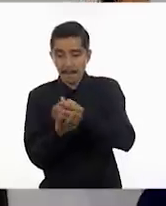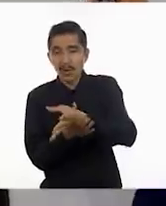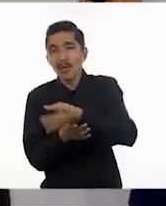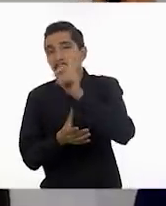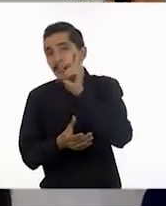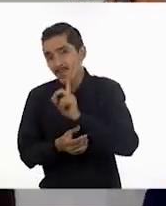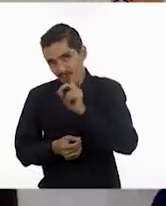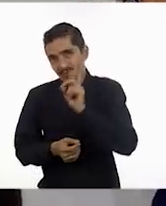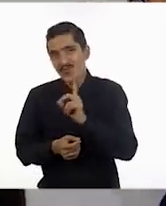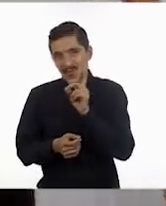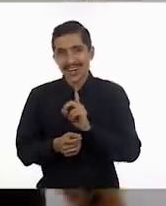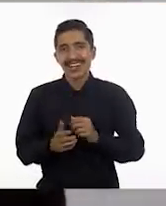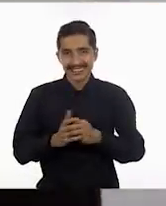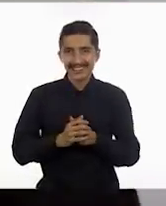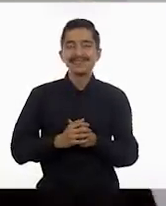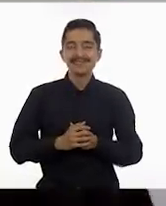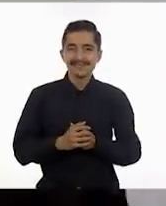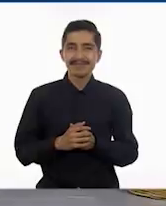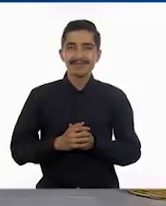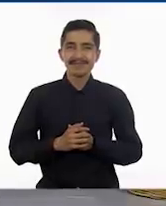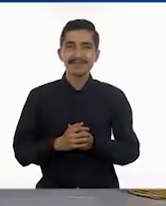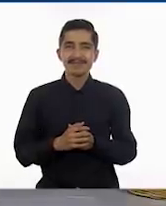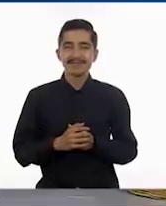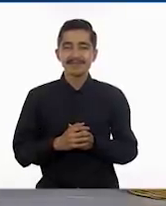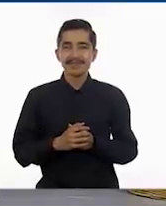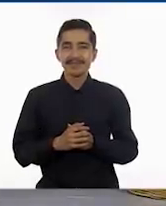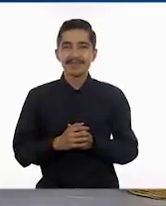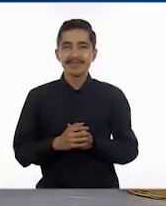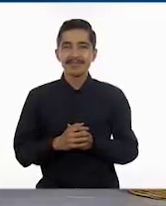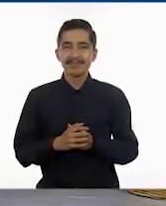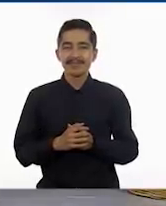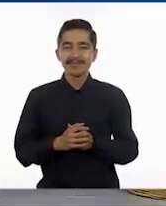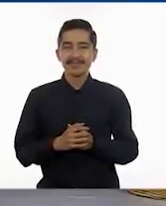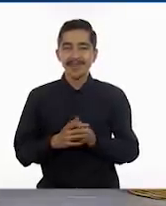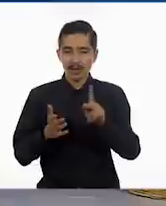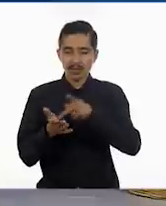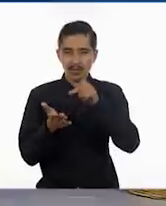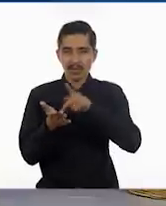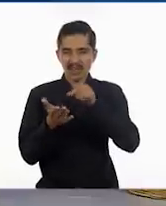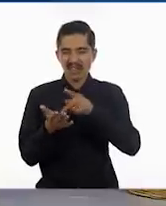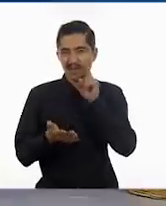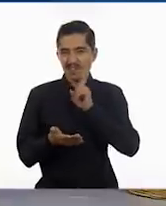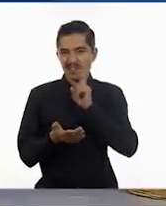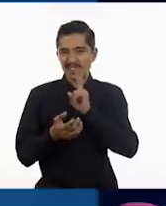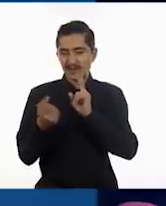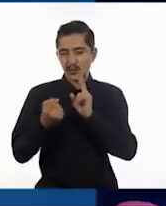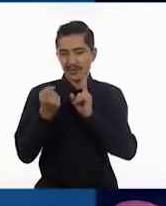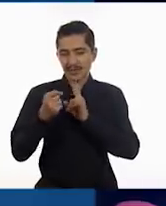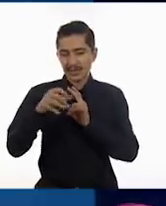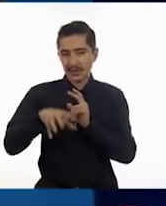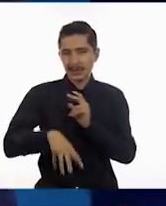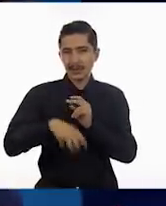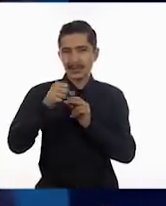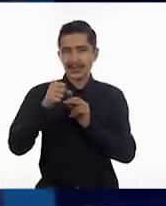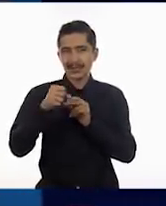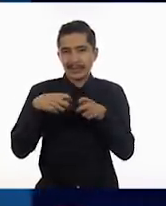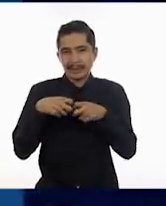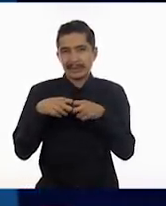niña. Correcto. A ver, otra vez. A ver, ¿qué será? ¡Qué